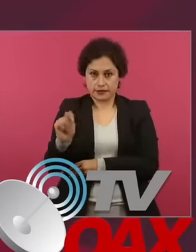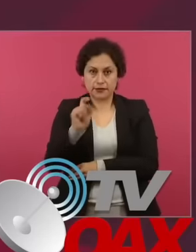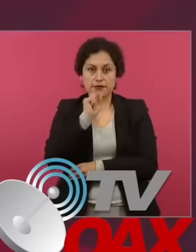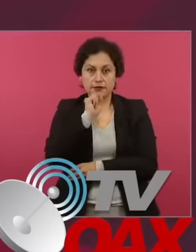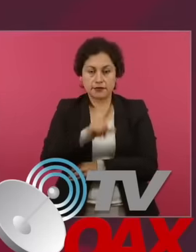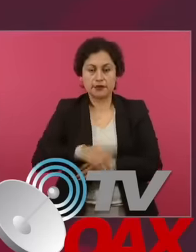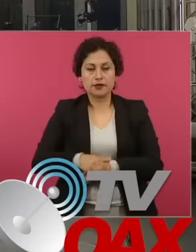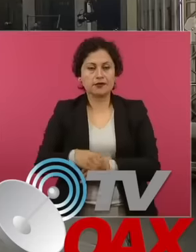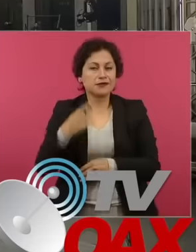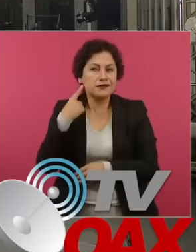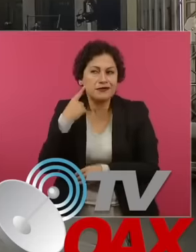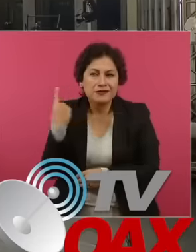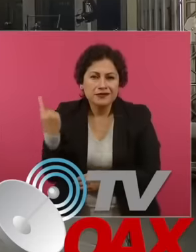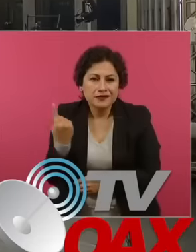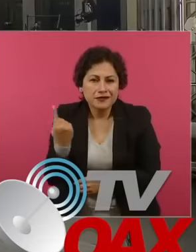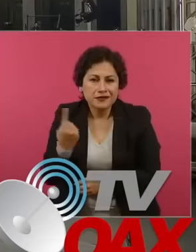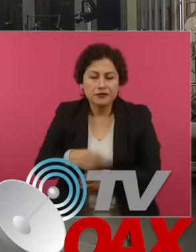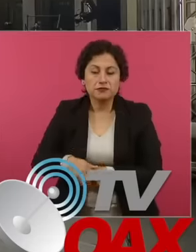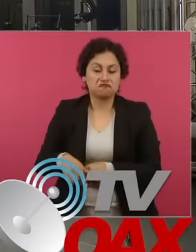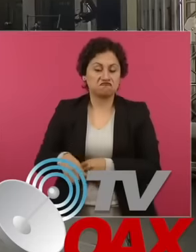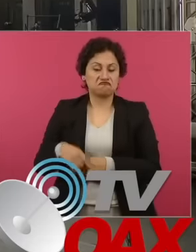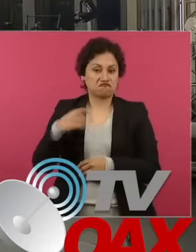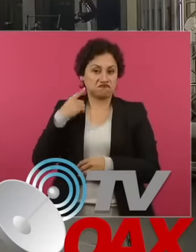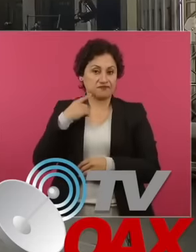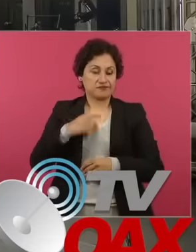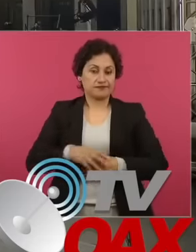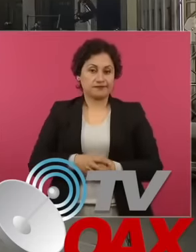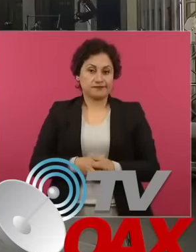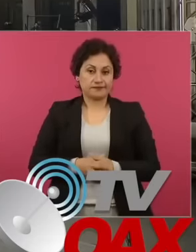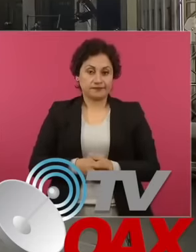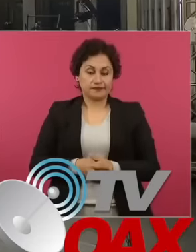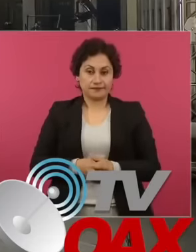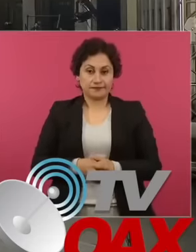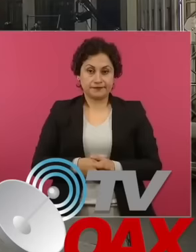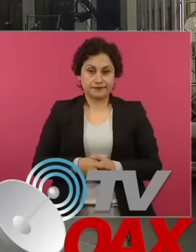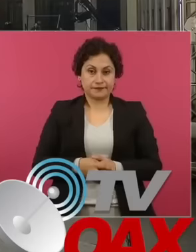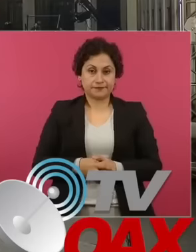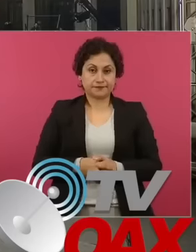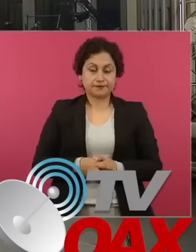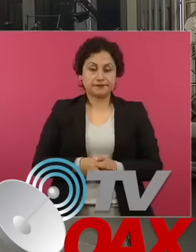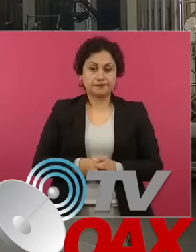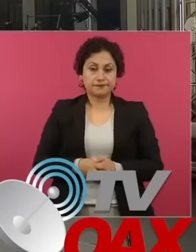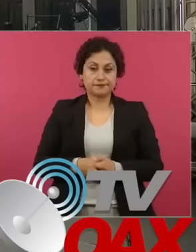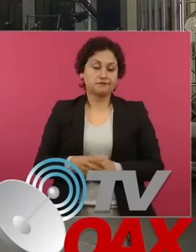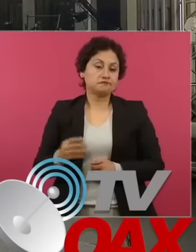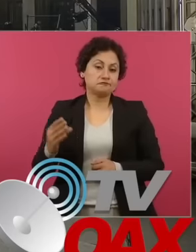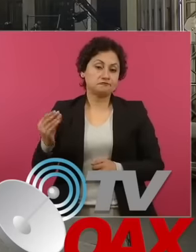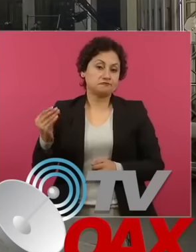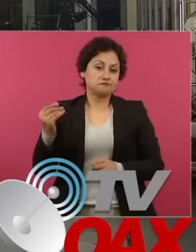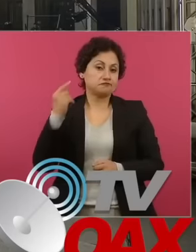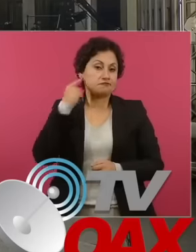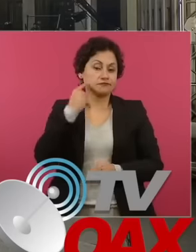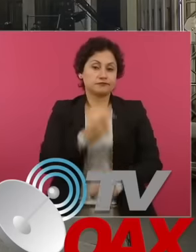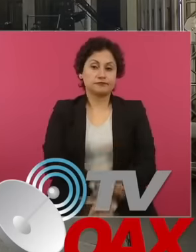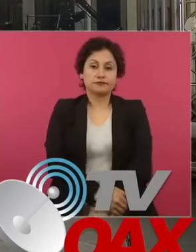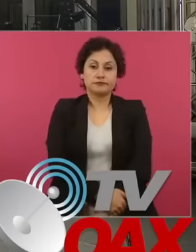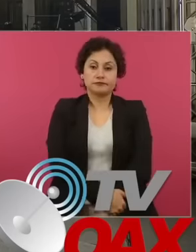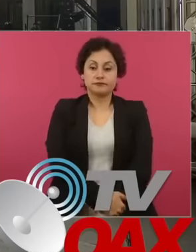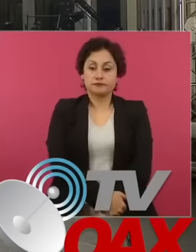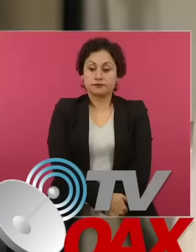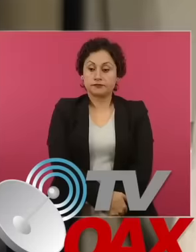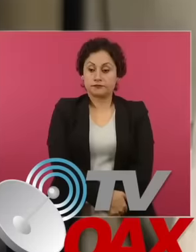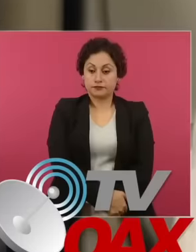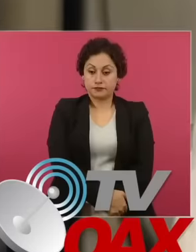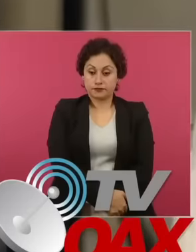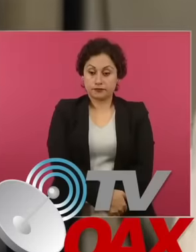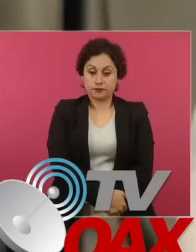México sí entregó información científica, sí, a Estados Unidos, porque ese es uno de los reclamos, que no hubo información total